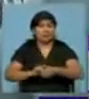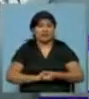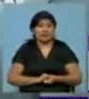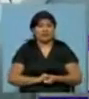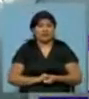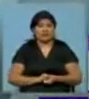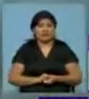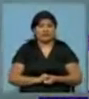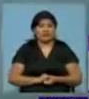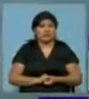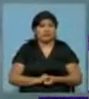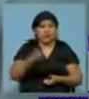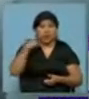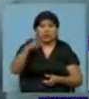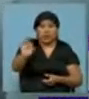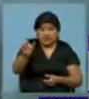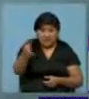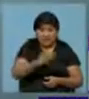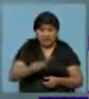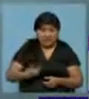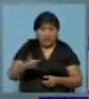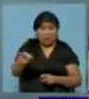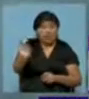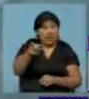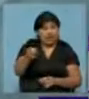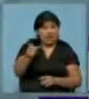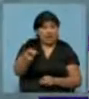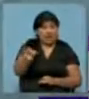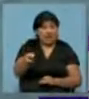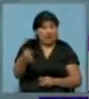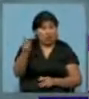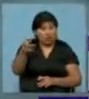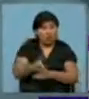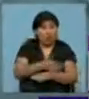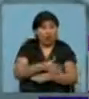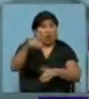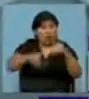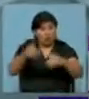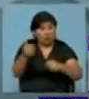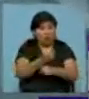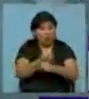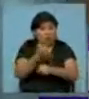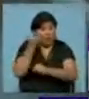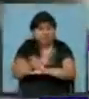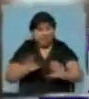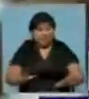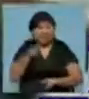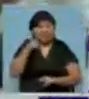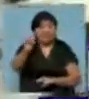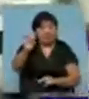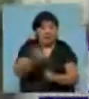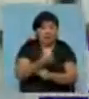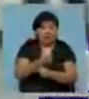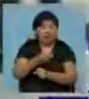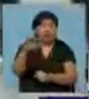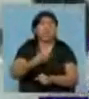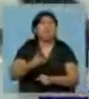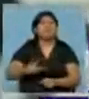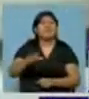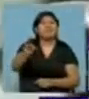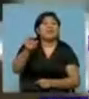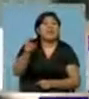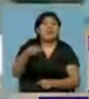¿Usted sabe lo que es? Sí. Usted es el presidente. Usted lo dejó votar. Se votó y se aprobó en el Congreso. Se aprobó. Usted es el presidente